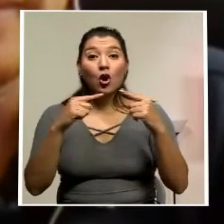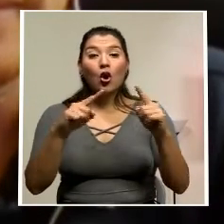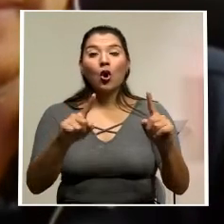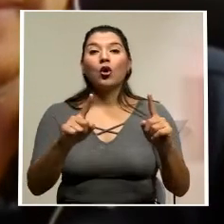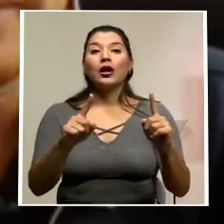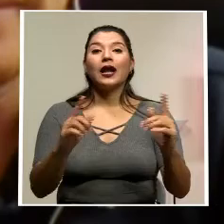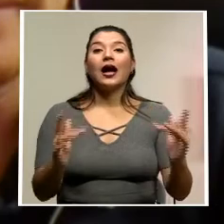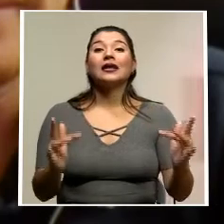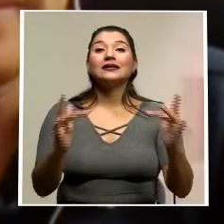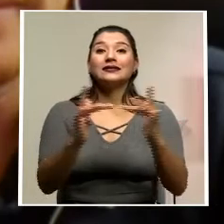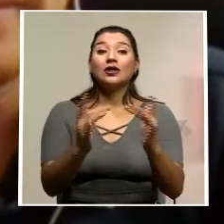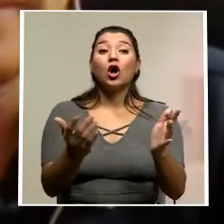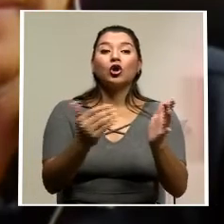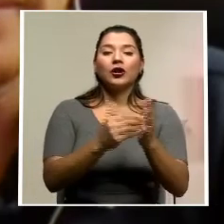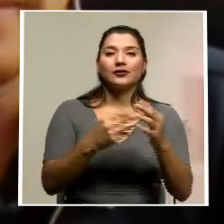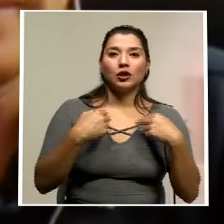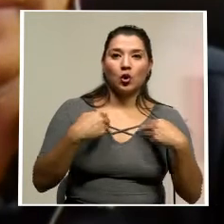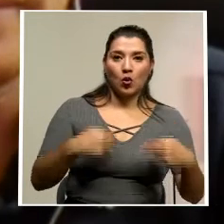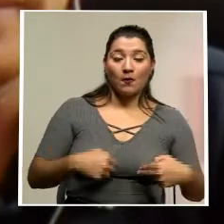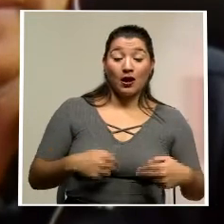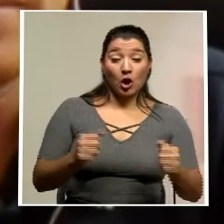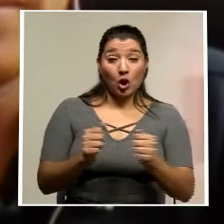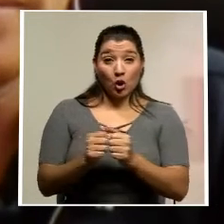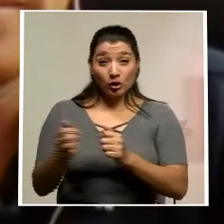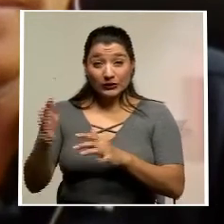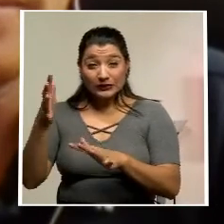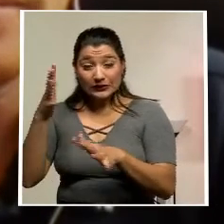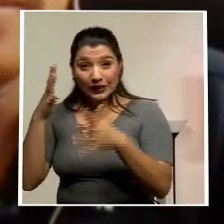relación del ser humano con la naturaleza.